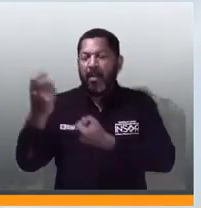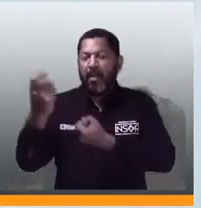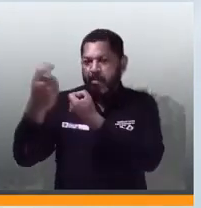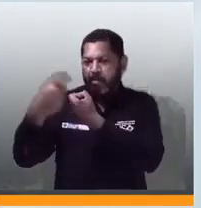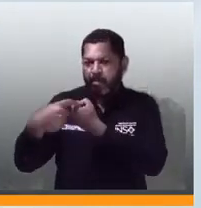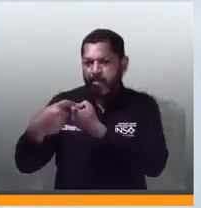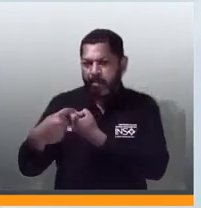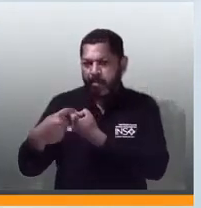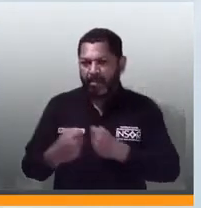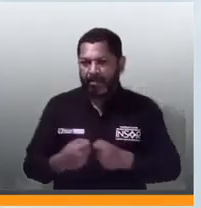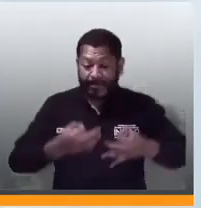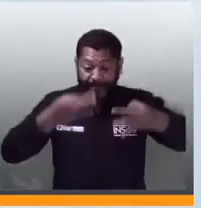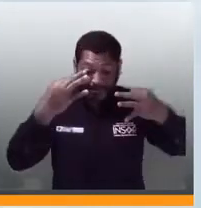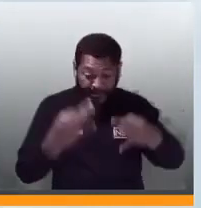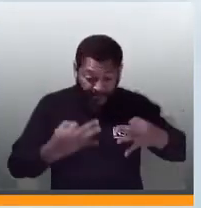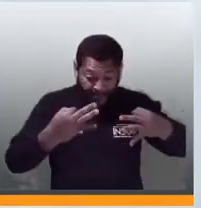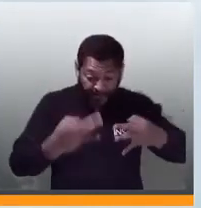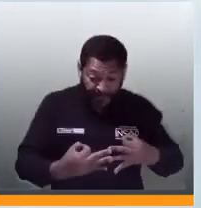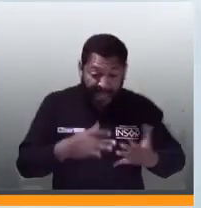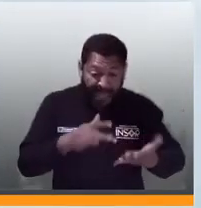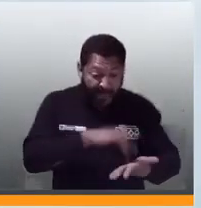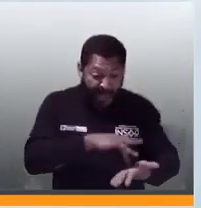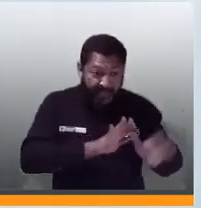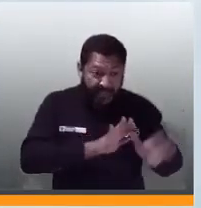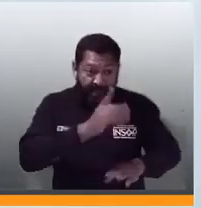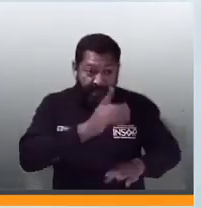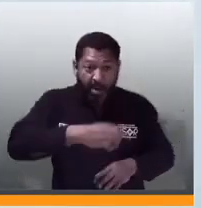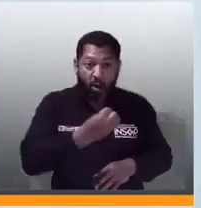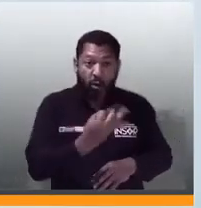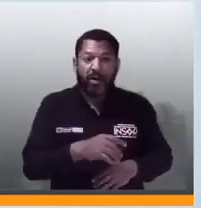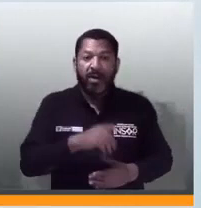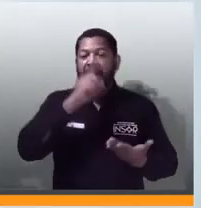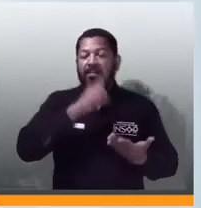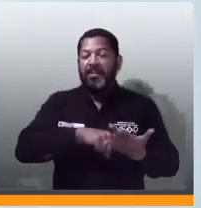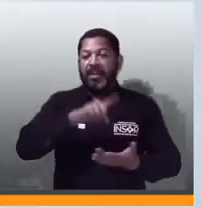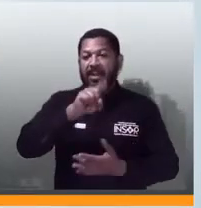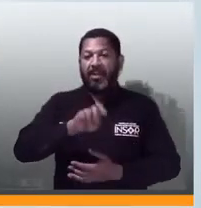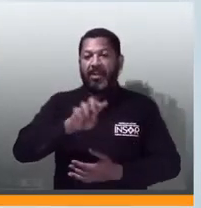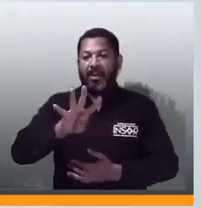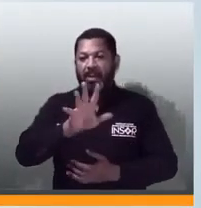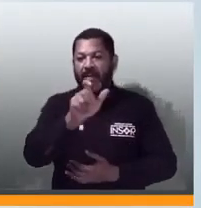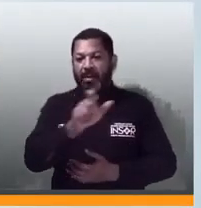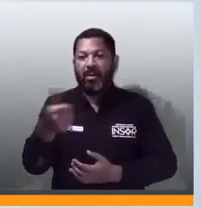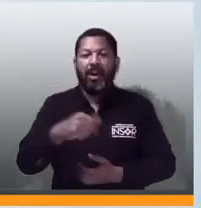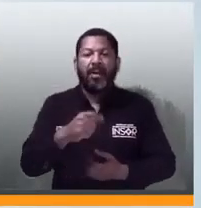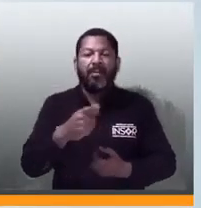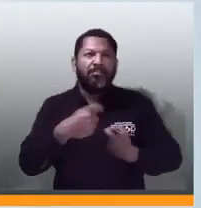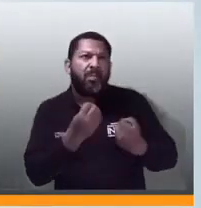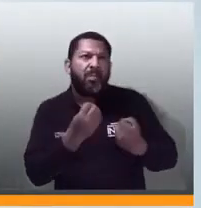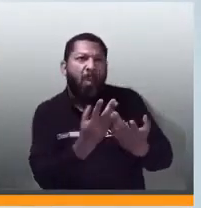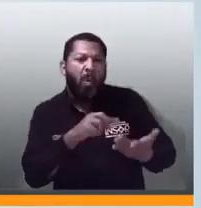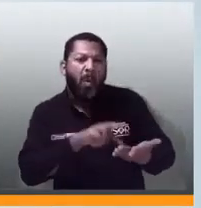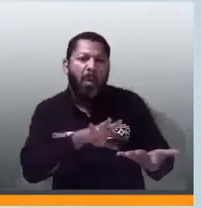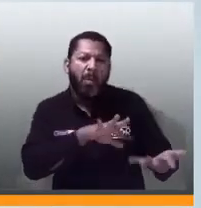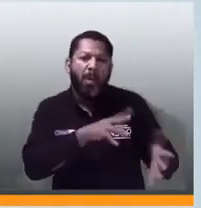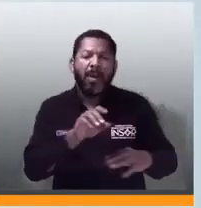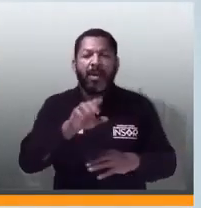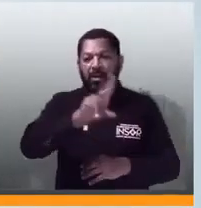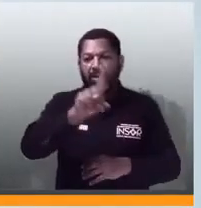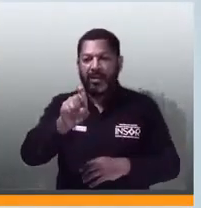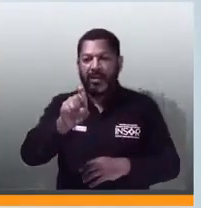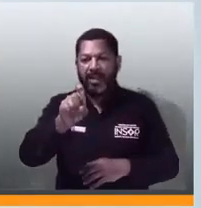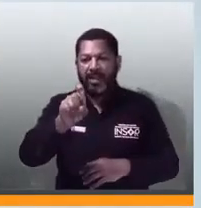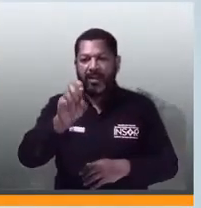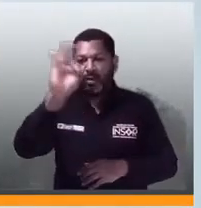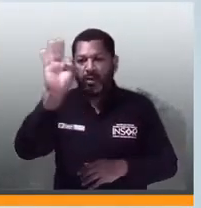inscritos y participaron efectivamente en los talleres 1.645 personas. Eso nos da un 56%